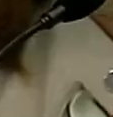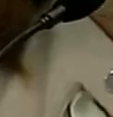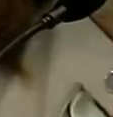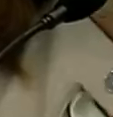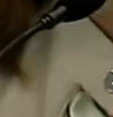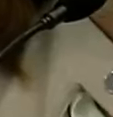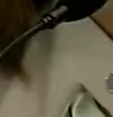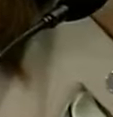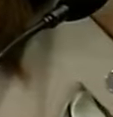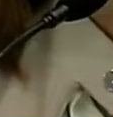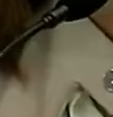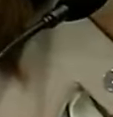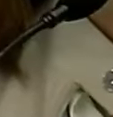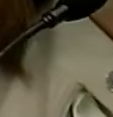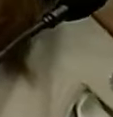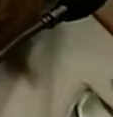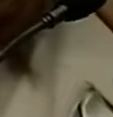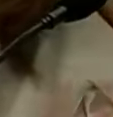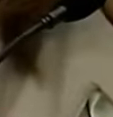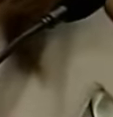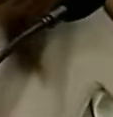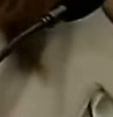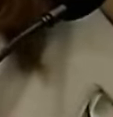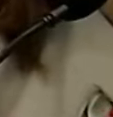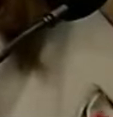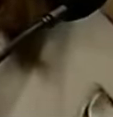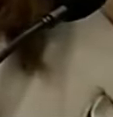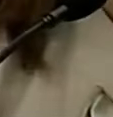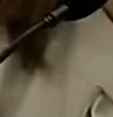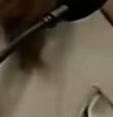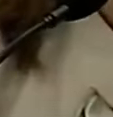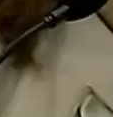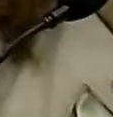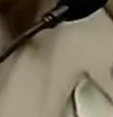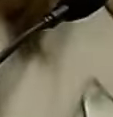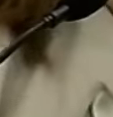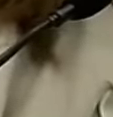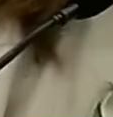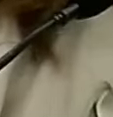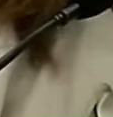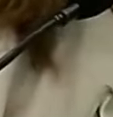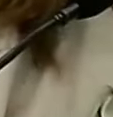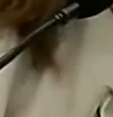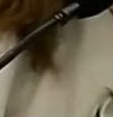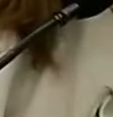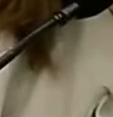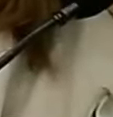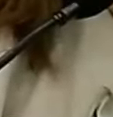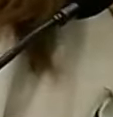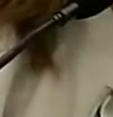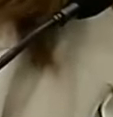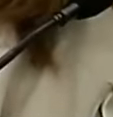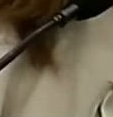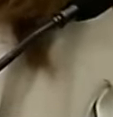provinciales en determinados lugares de la ciudad, compartiendo el territorio para poder